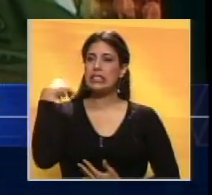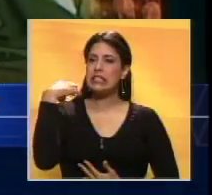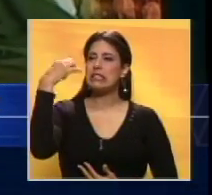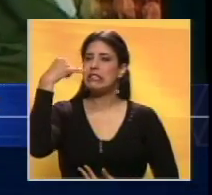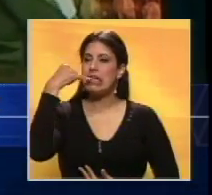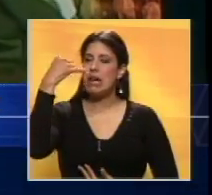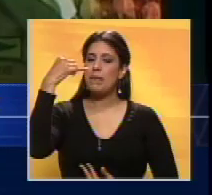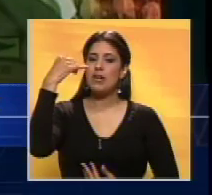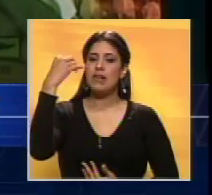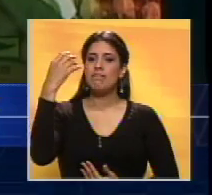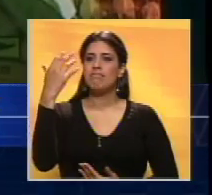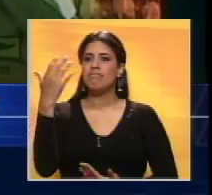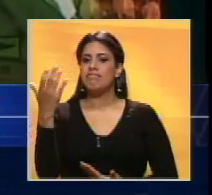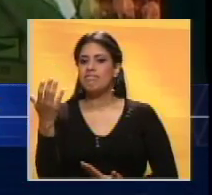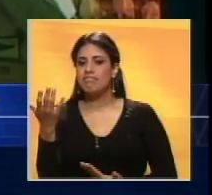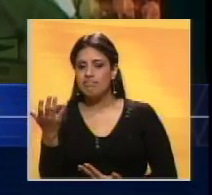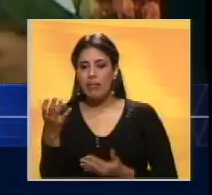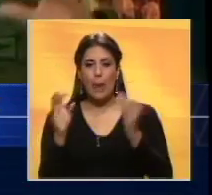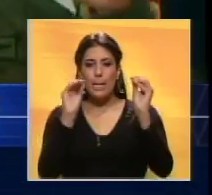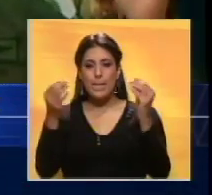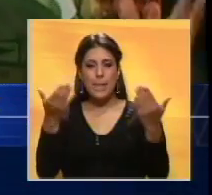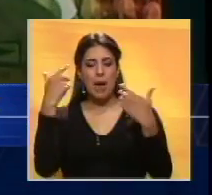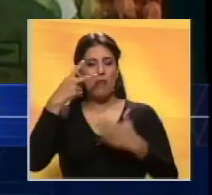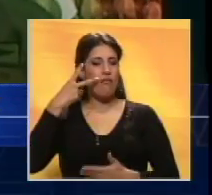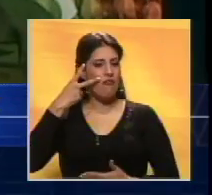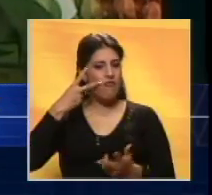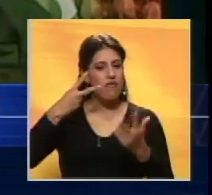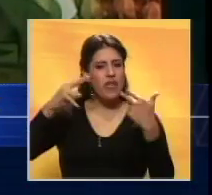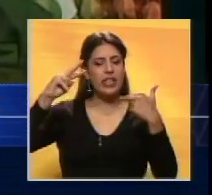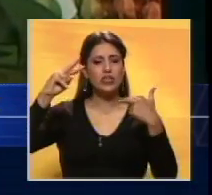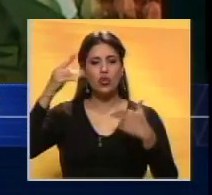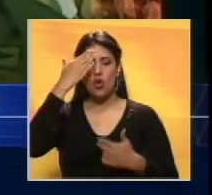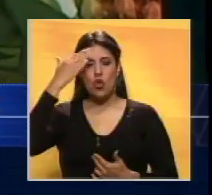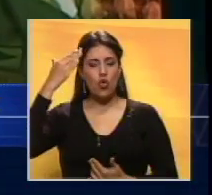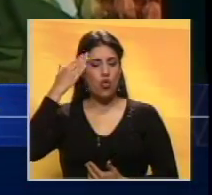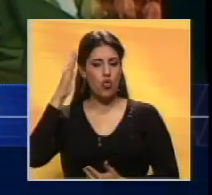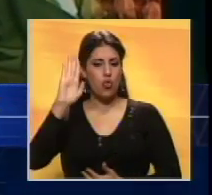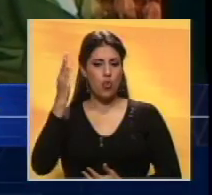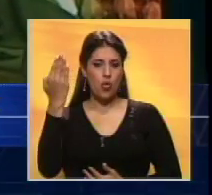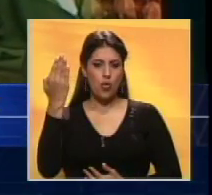llamando con una farsa y una careta,